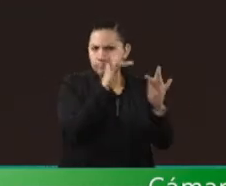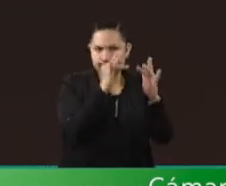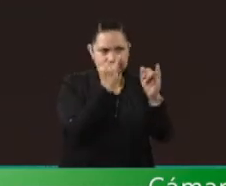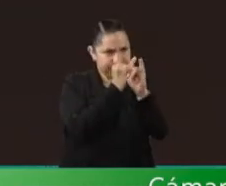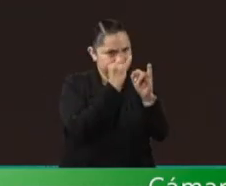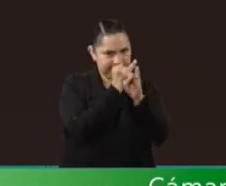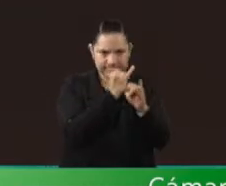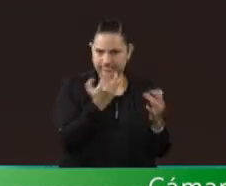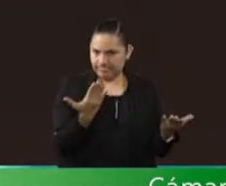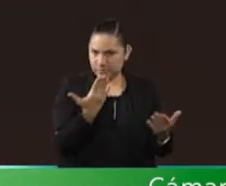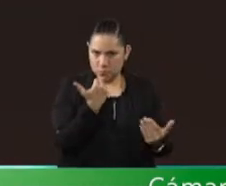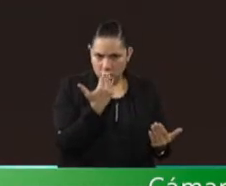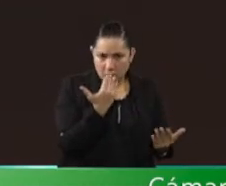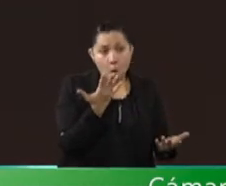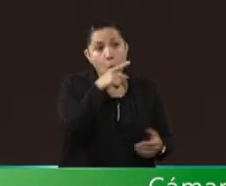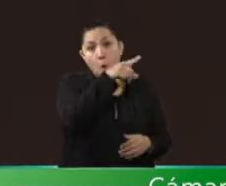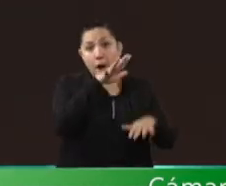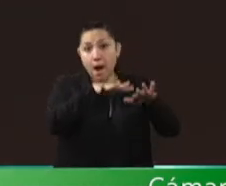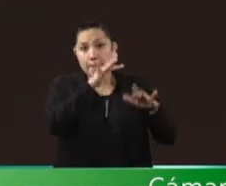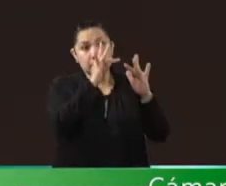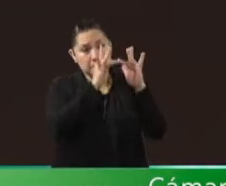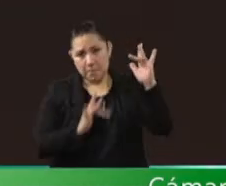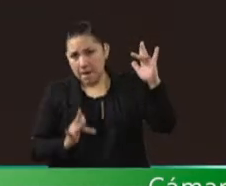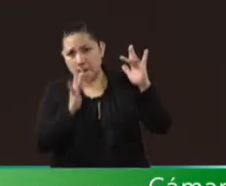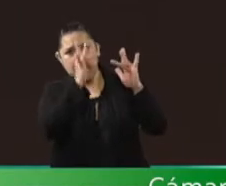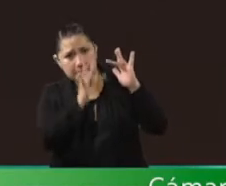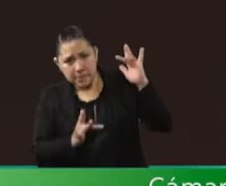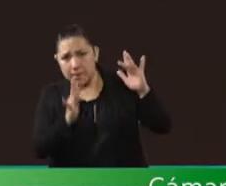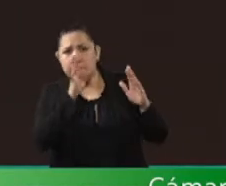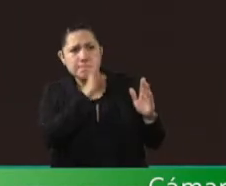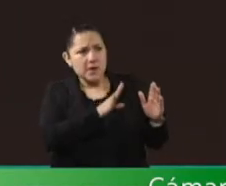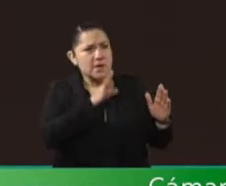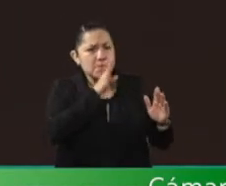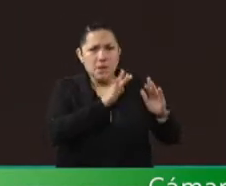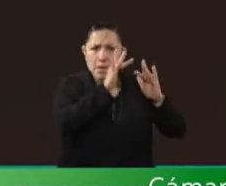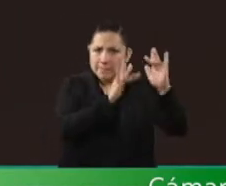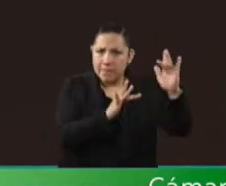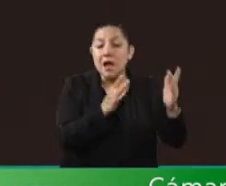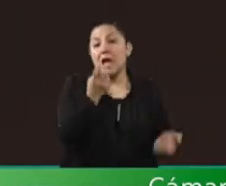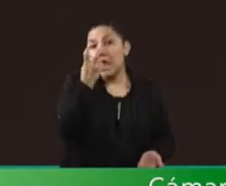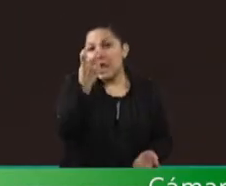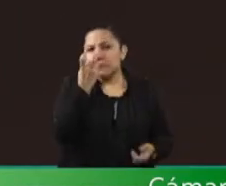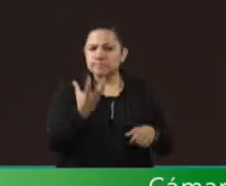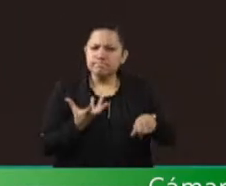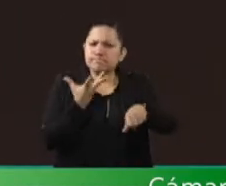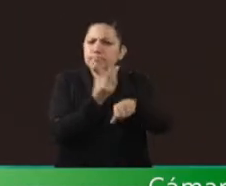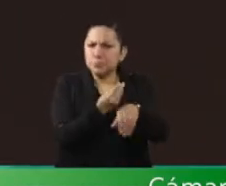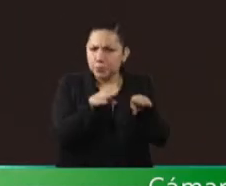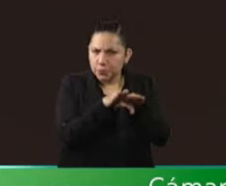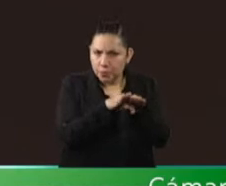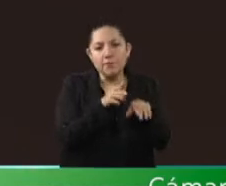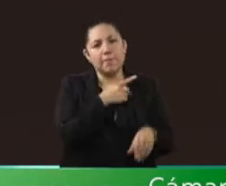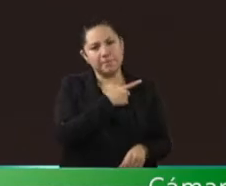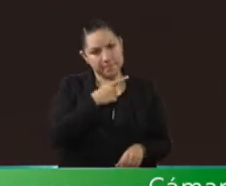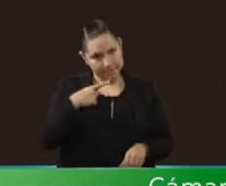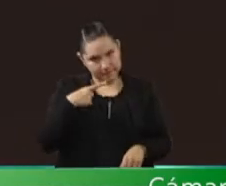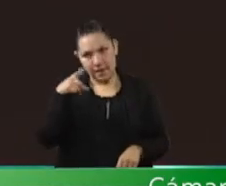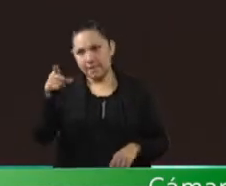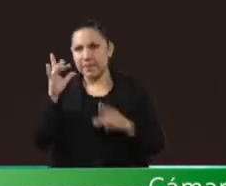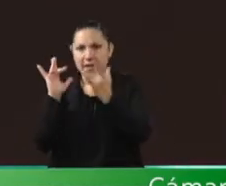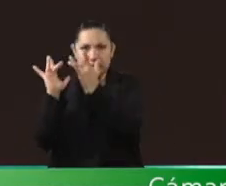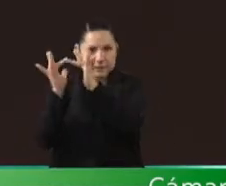servicio, es necesario invertir en infraestructura de telecomunicaciones, lo cual solo puede lograrse con